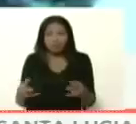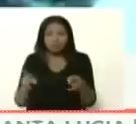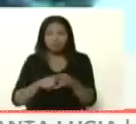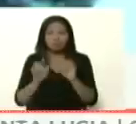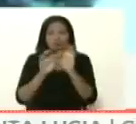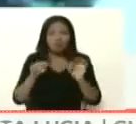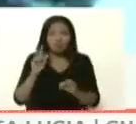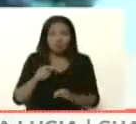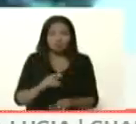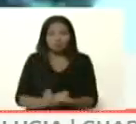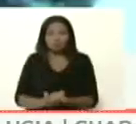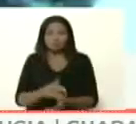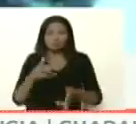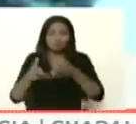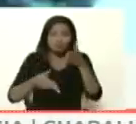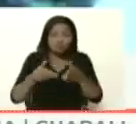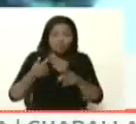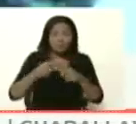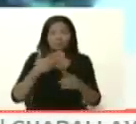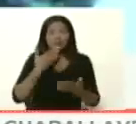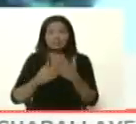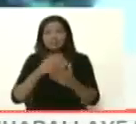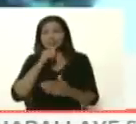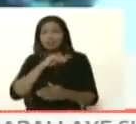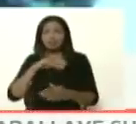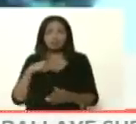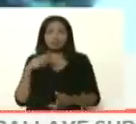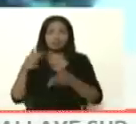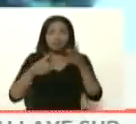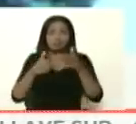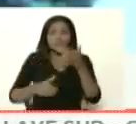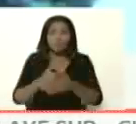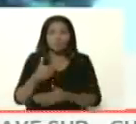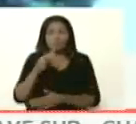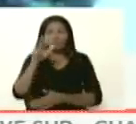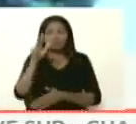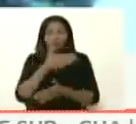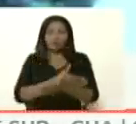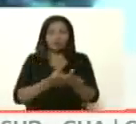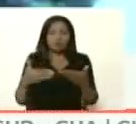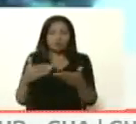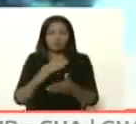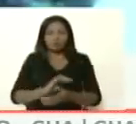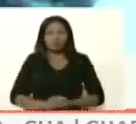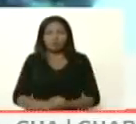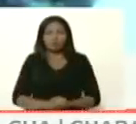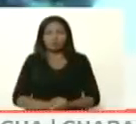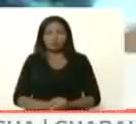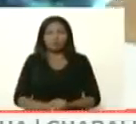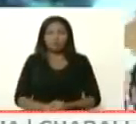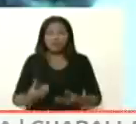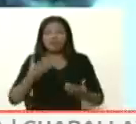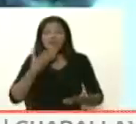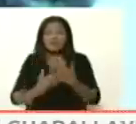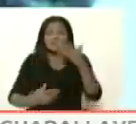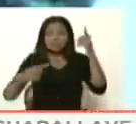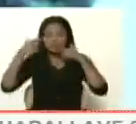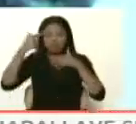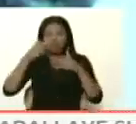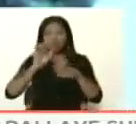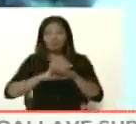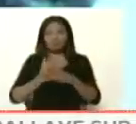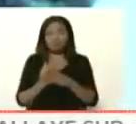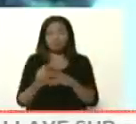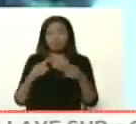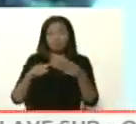transporte superficial. Pero gracias a quién estamos transportando más de 3 millones de usuarios. Gracias a mi comandante Chávez, porque tenemos Metro Los